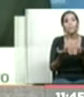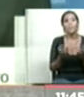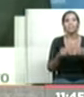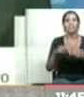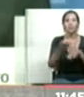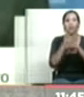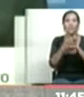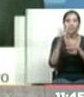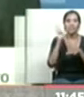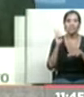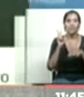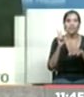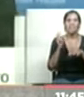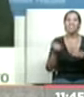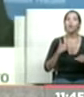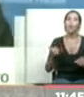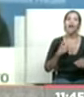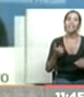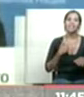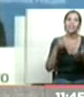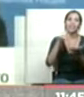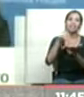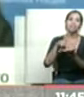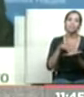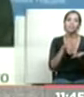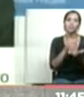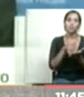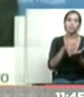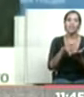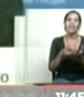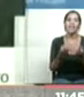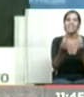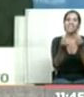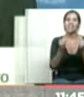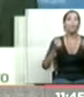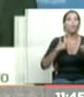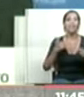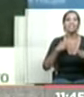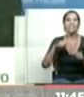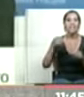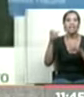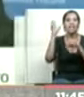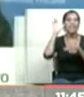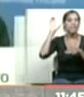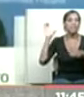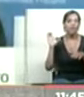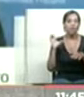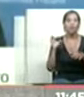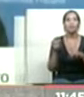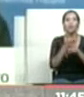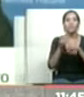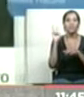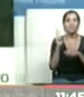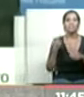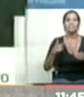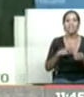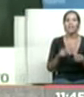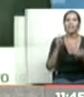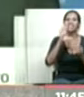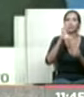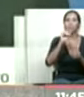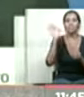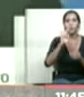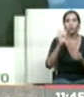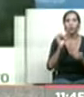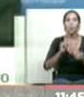de Venezuela de cualquier participación en el capital de cualquier entidad en la cual el gobierno de Venezuela tenga el 50%